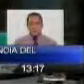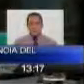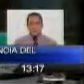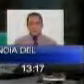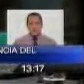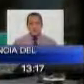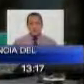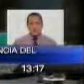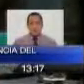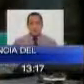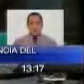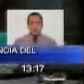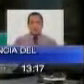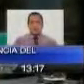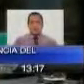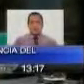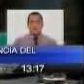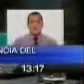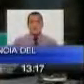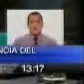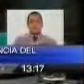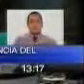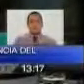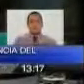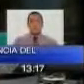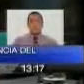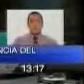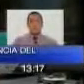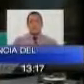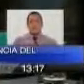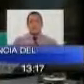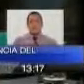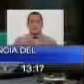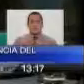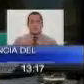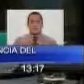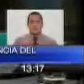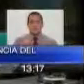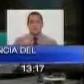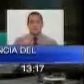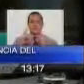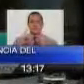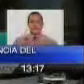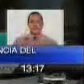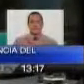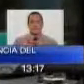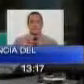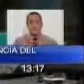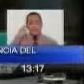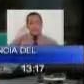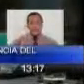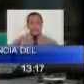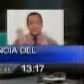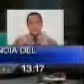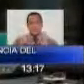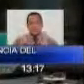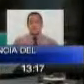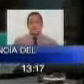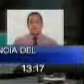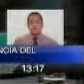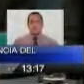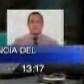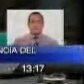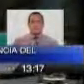Queremos, desde esa perspectiva, deslindar cualquier interpretación relacionada a una supuesta interferencia que